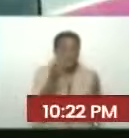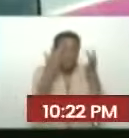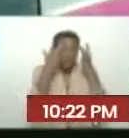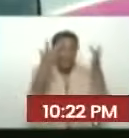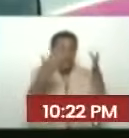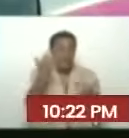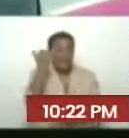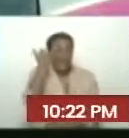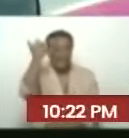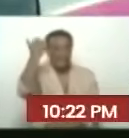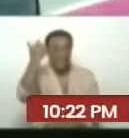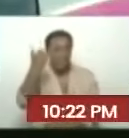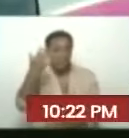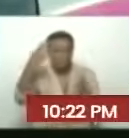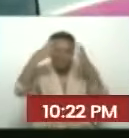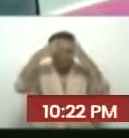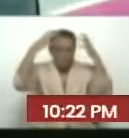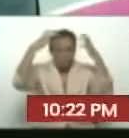Tienes que seguir aprendiendo